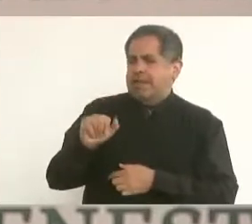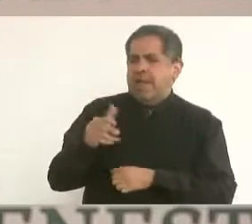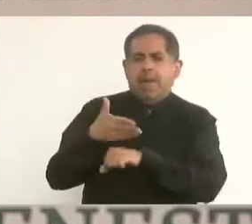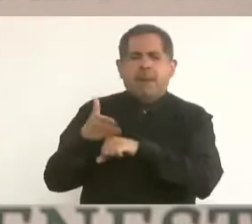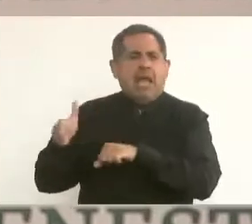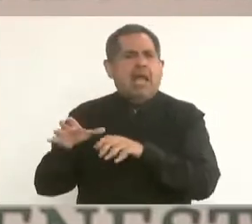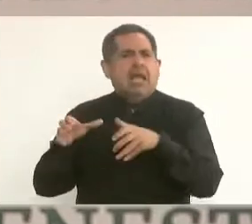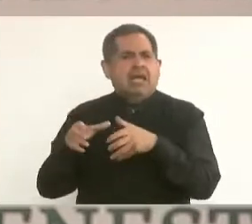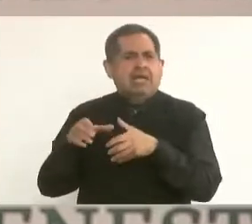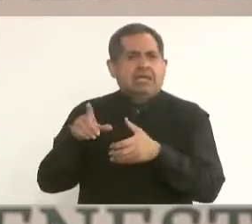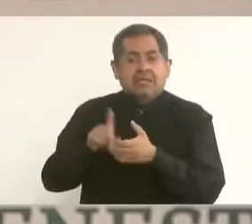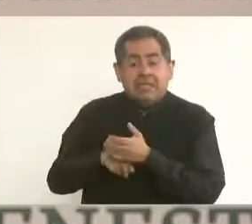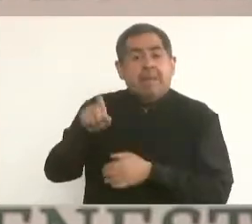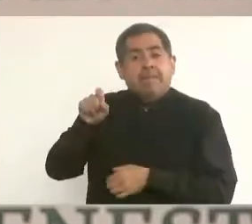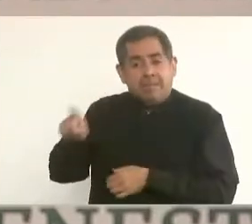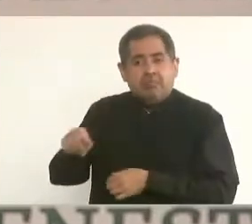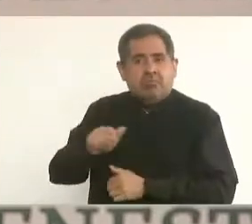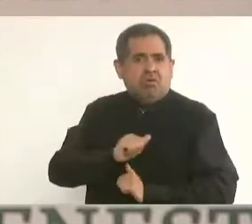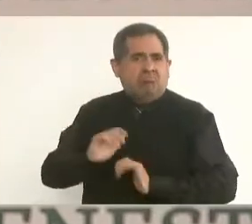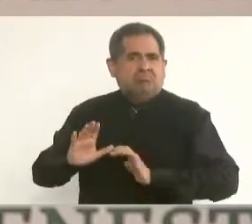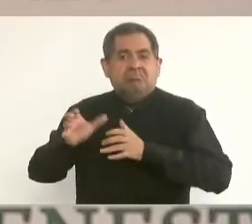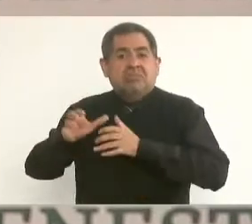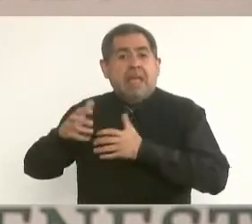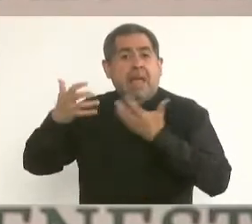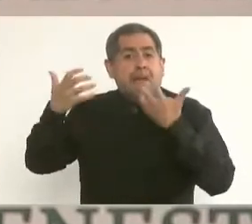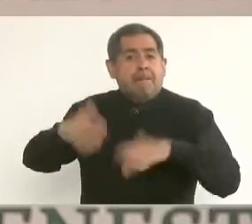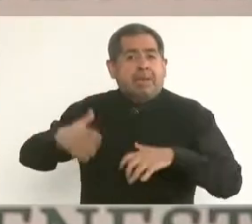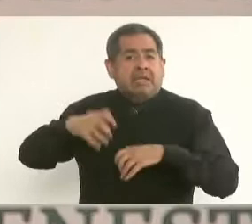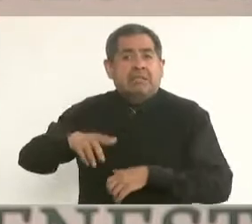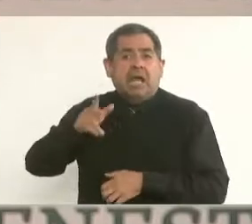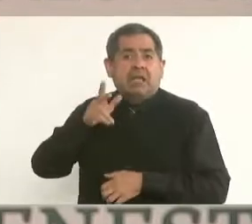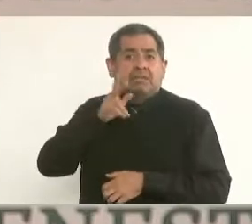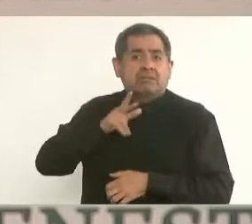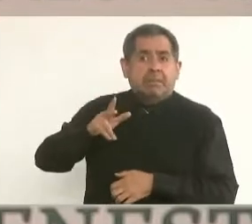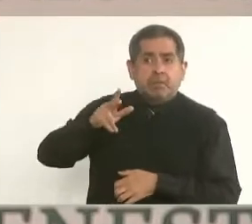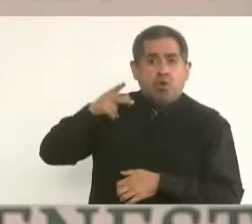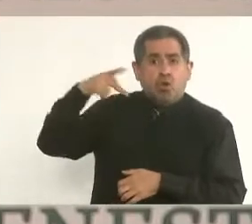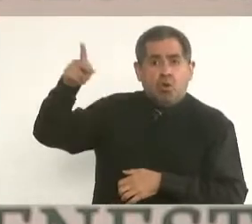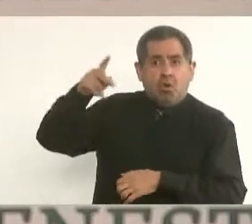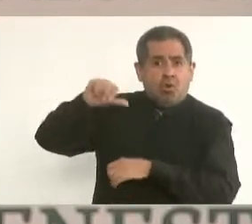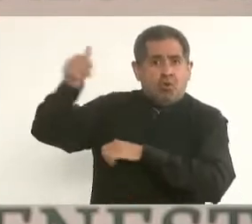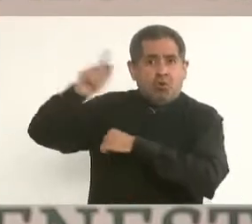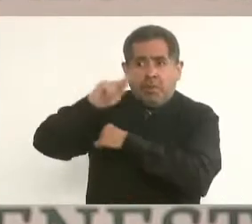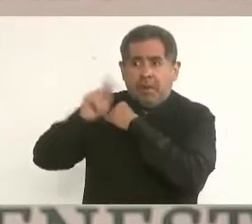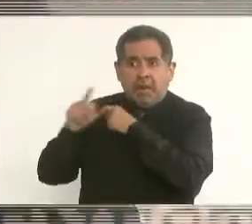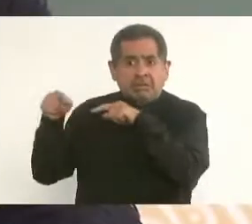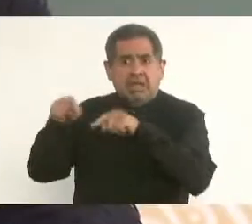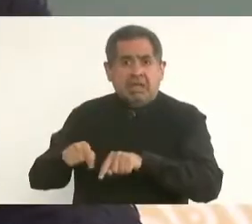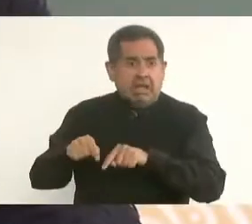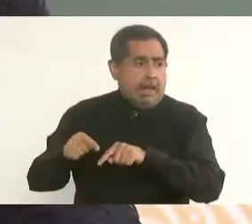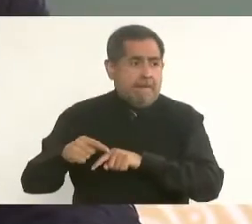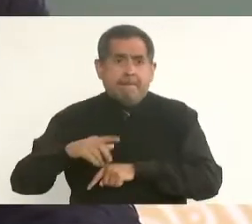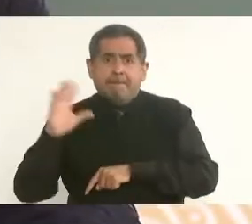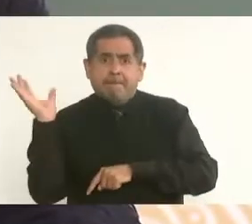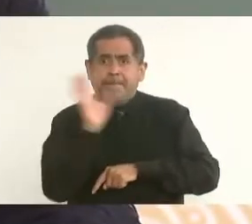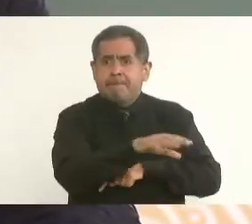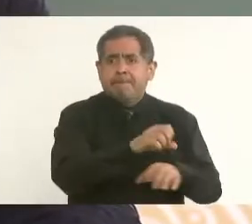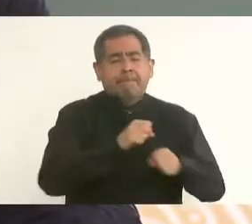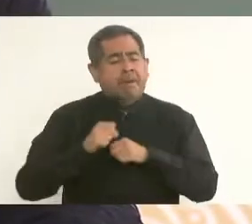del ejército que tenían las compañías petroleras en esta región,